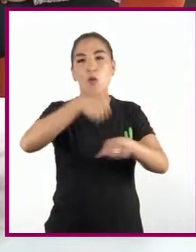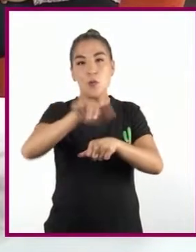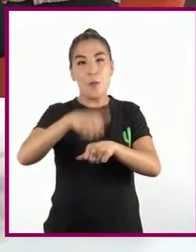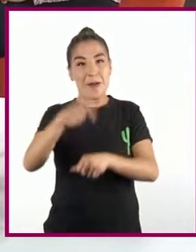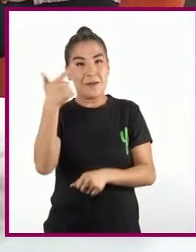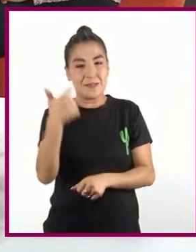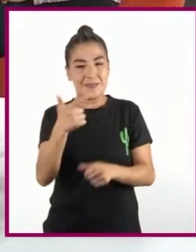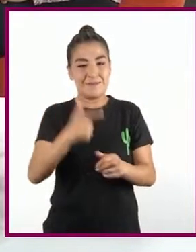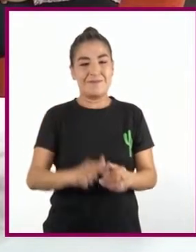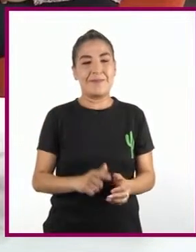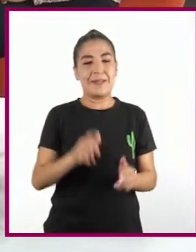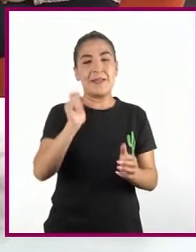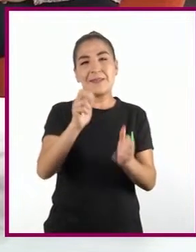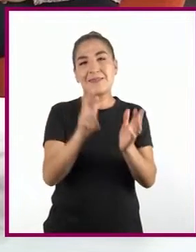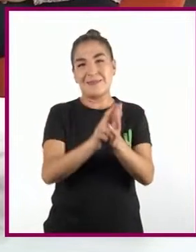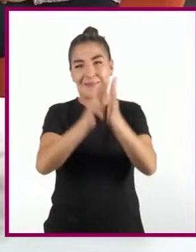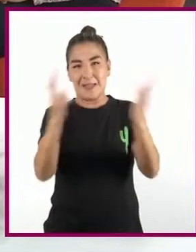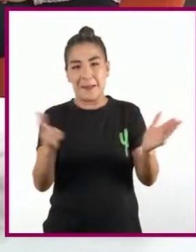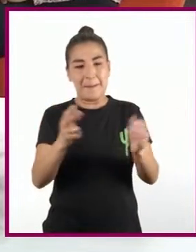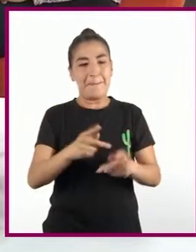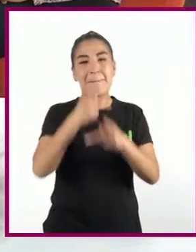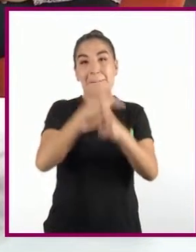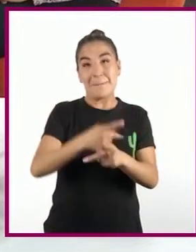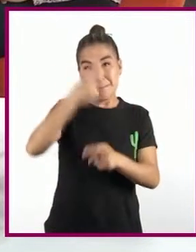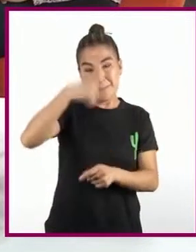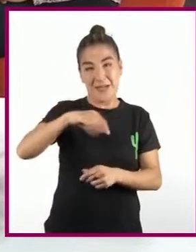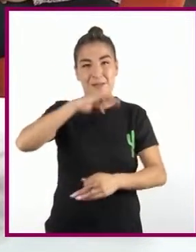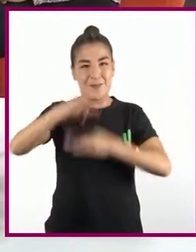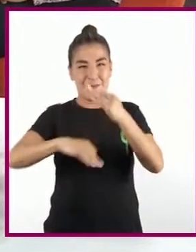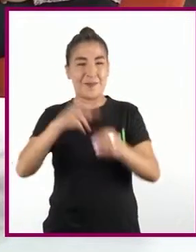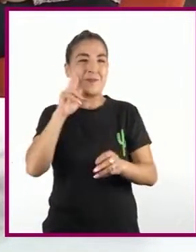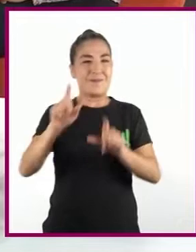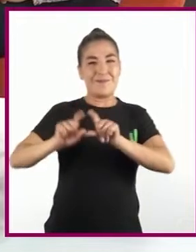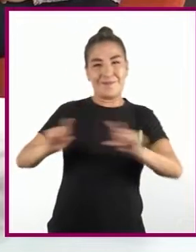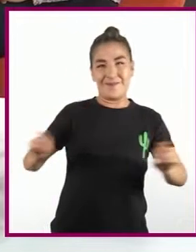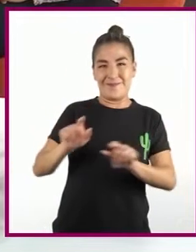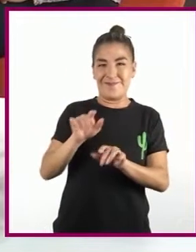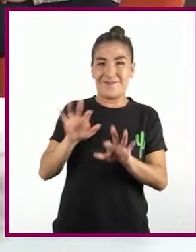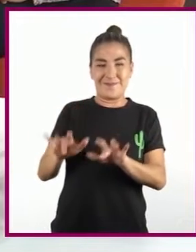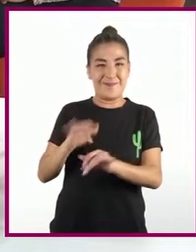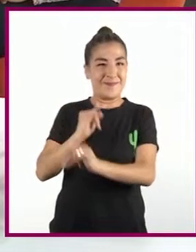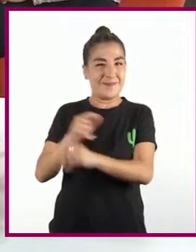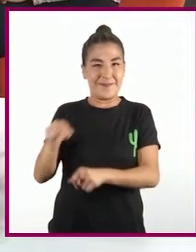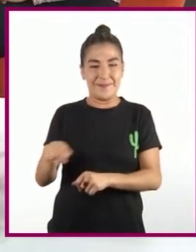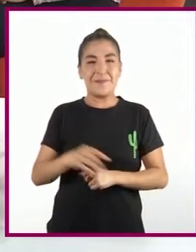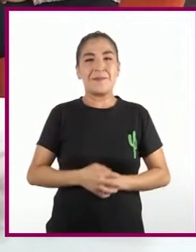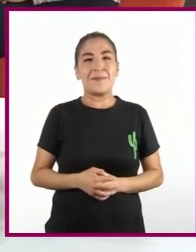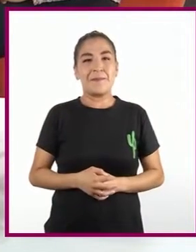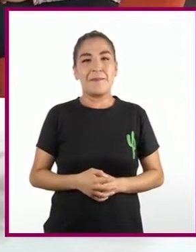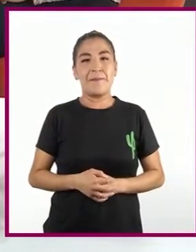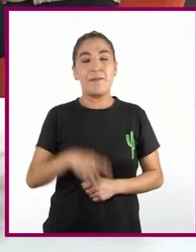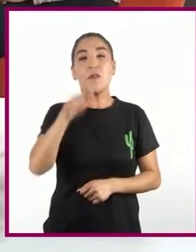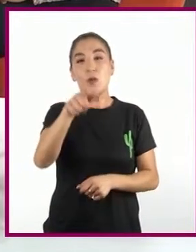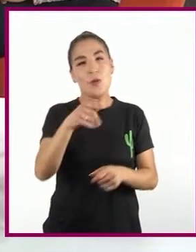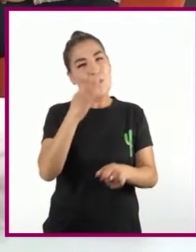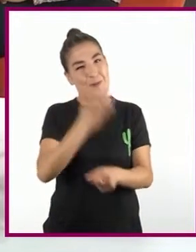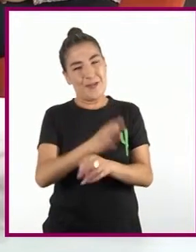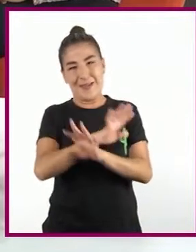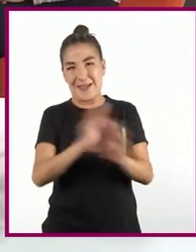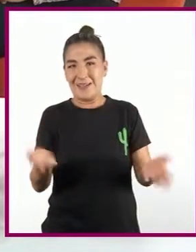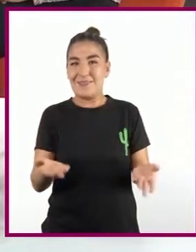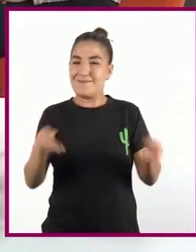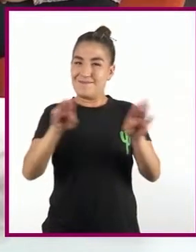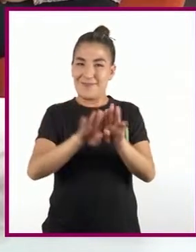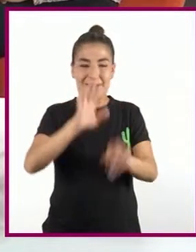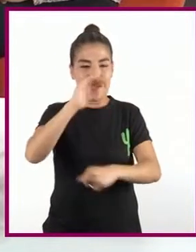revista Paciencia para Todos en la página electrónica que aparece en pantalla. A manera de cierre,